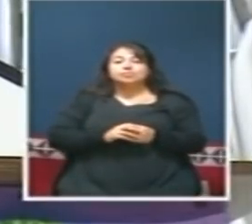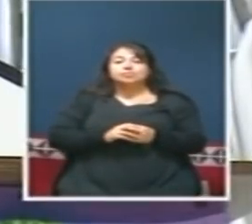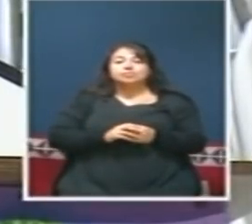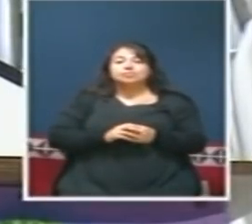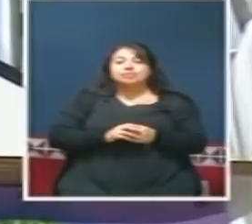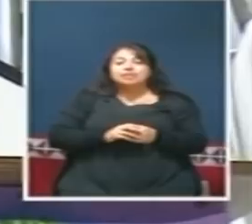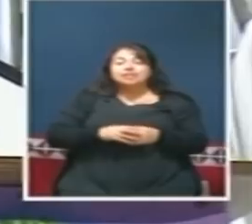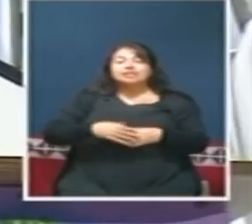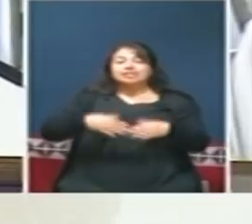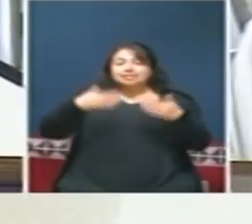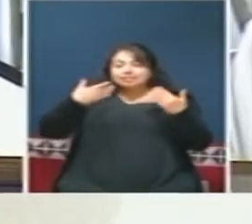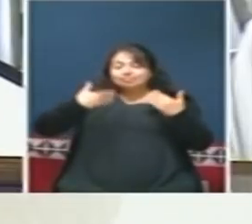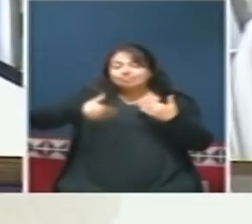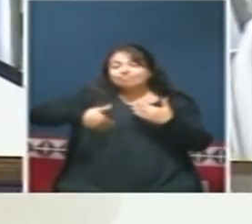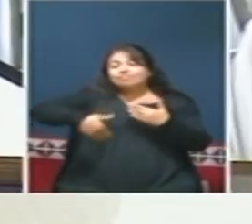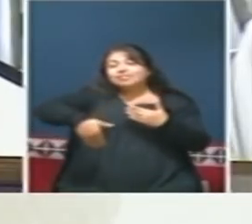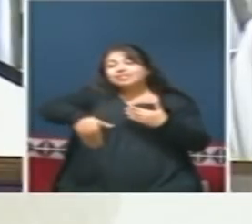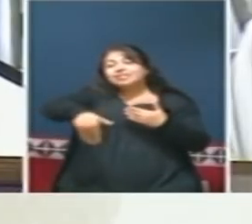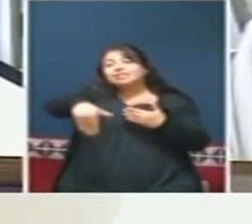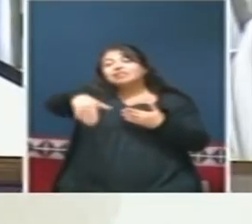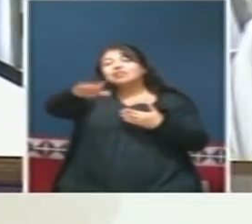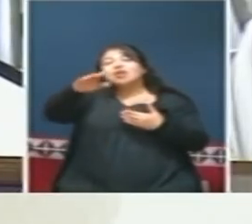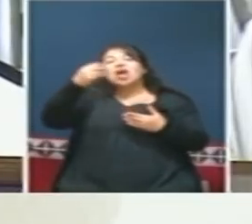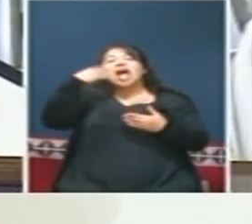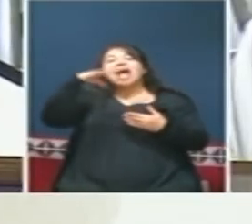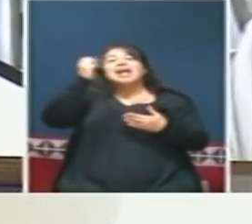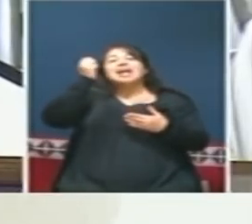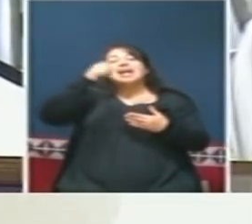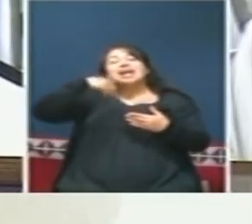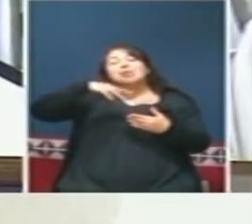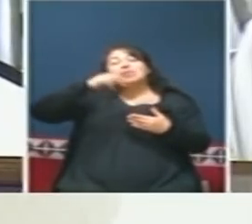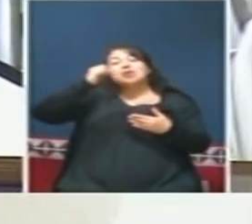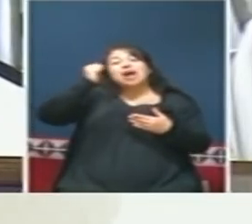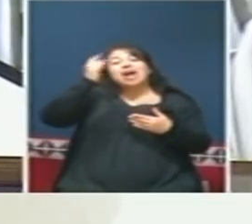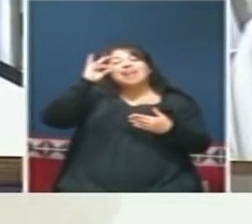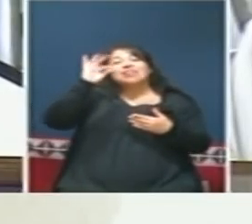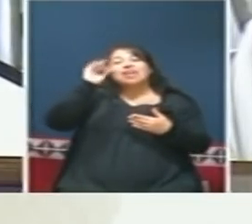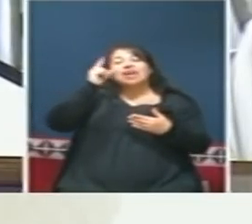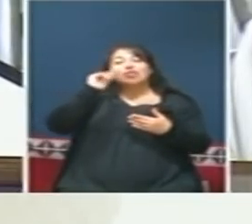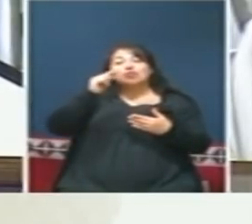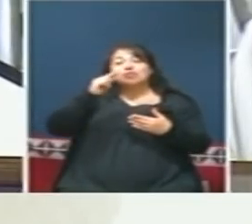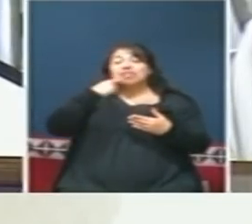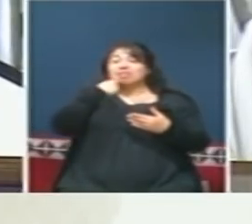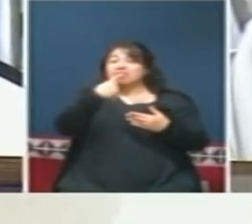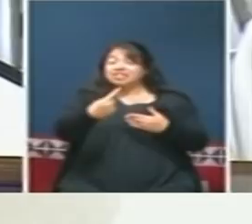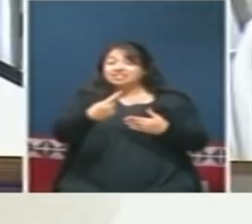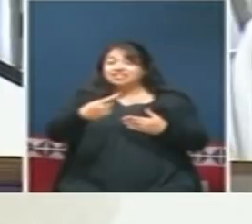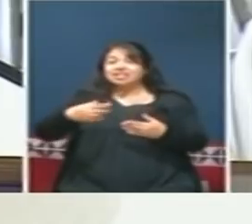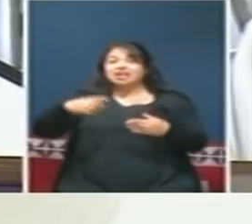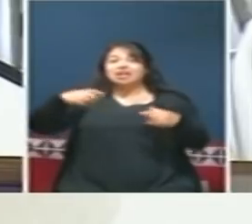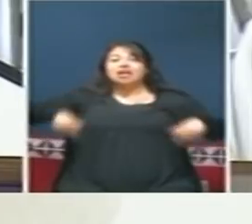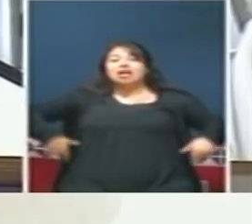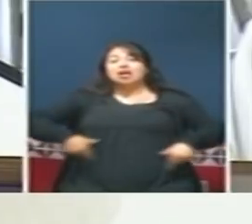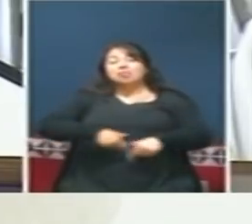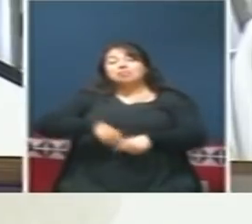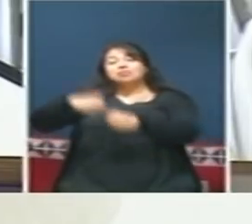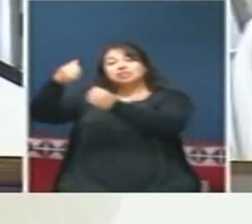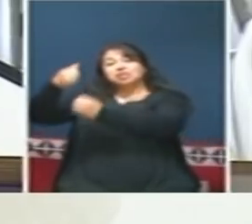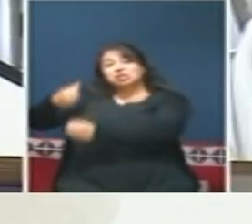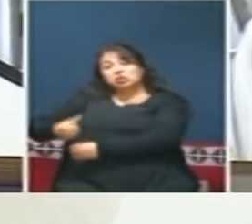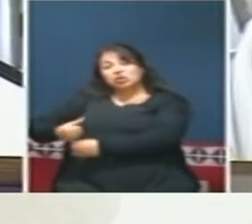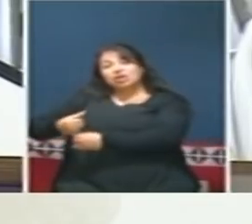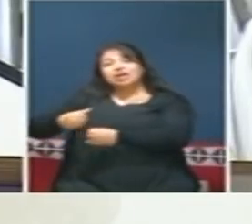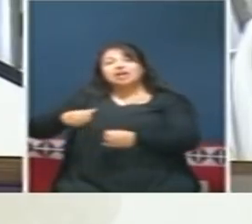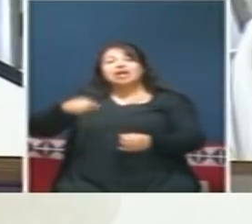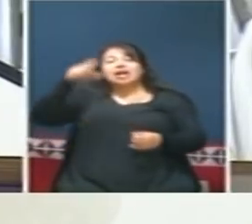andado, como le gustaba decir al Monseñor Angelelli. Camino andado y mucho por andar. Así que no les